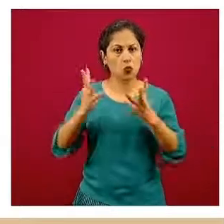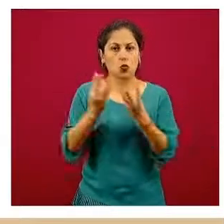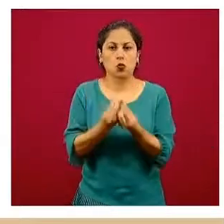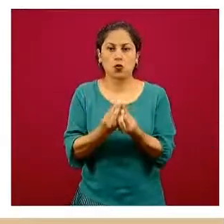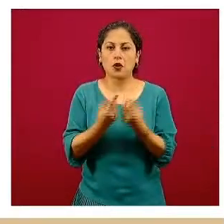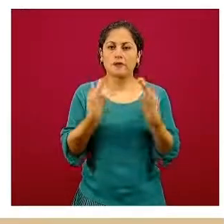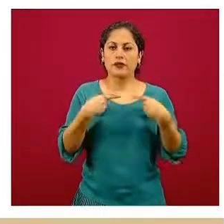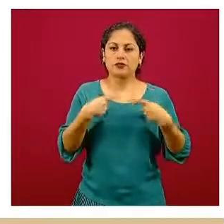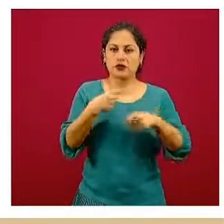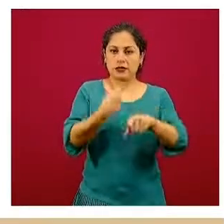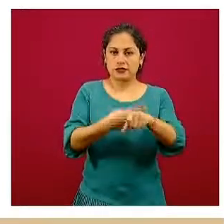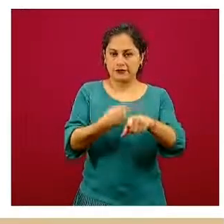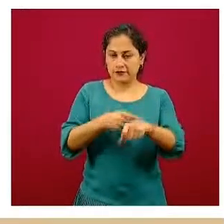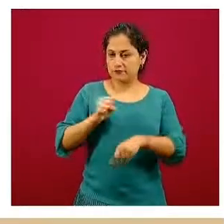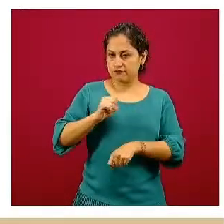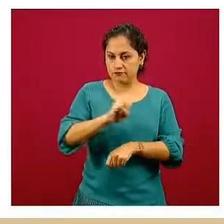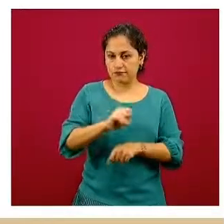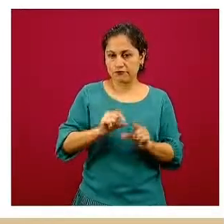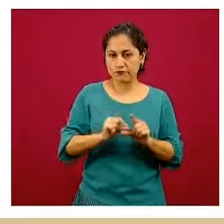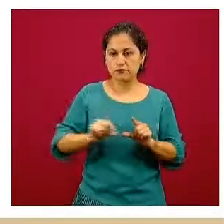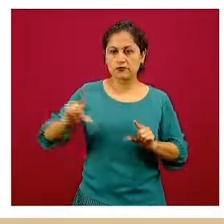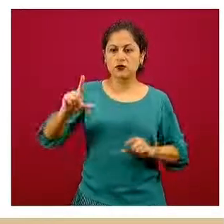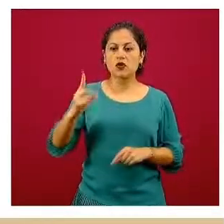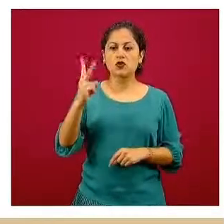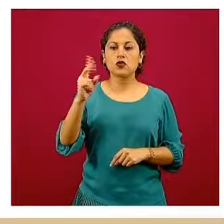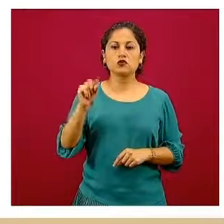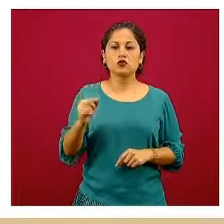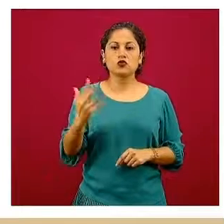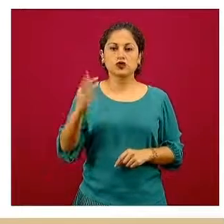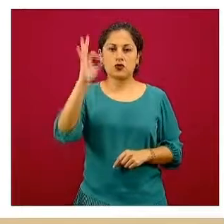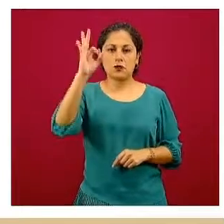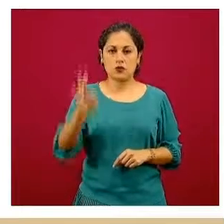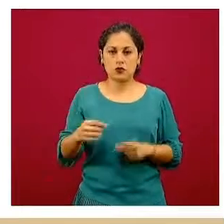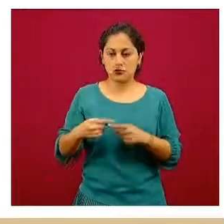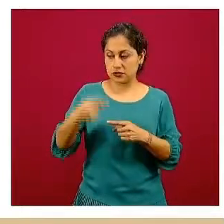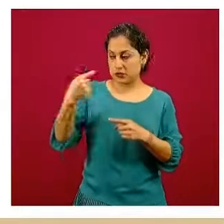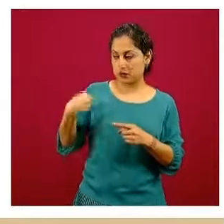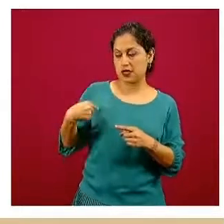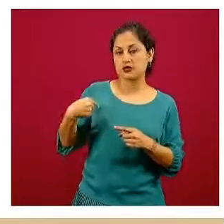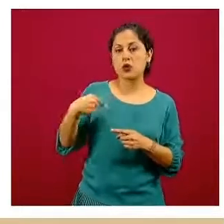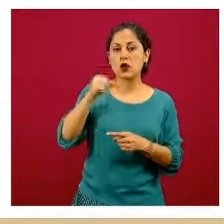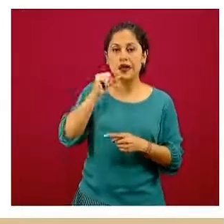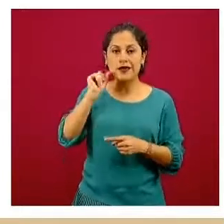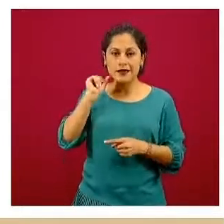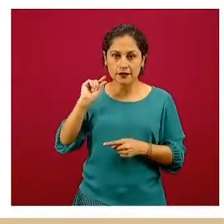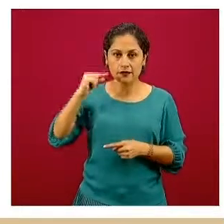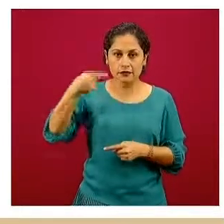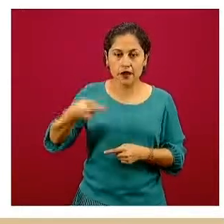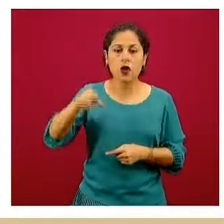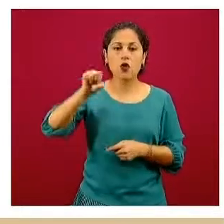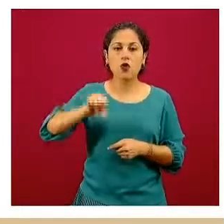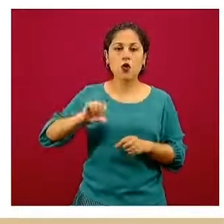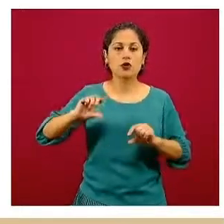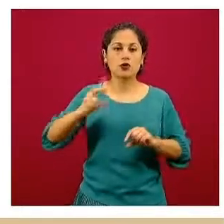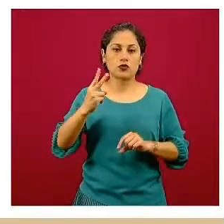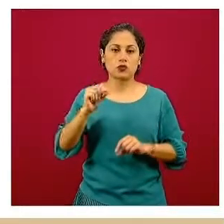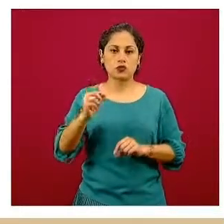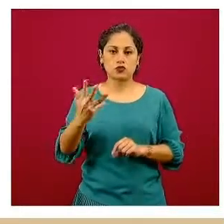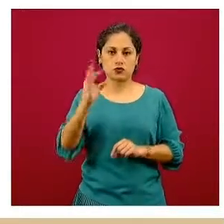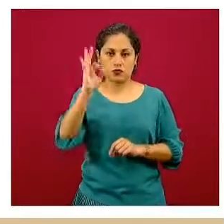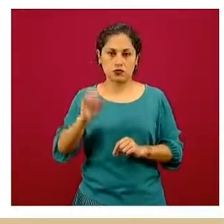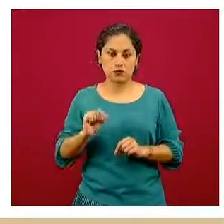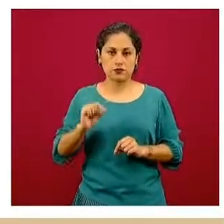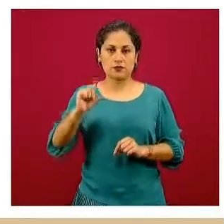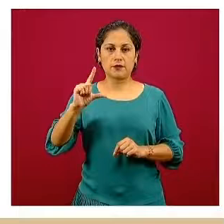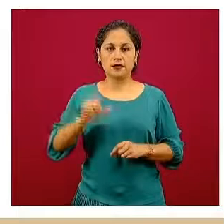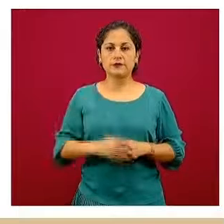casos confirmados, 2.5%, fue el incremento en las últimas 24 horas. Recordemos que estamos en día